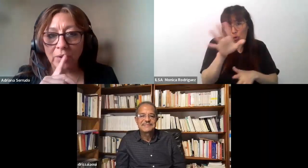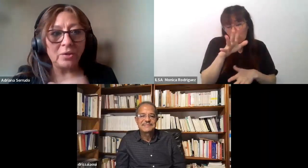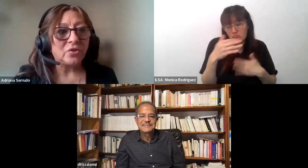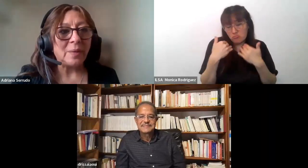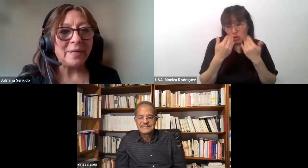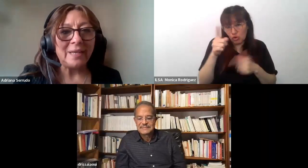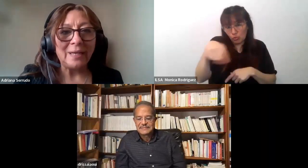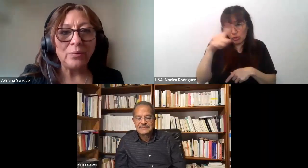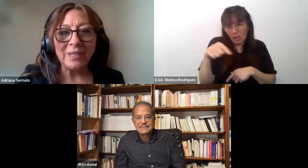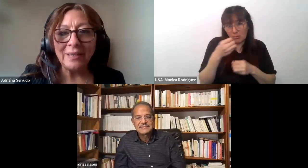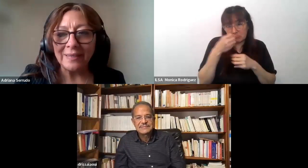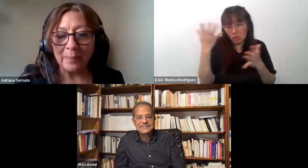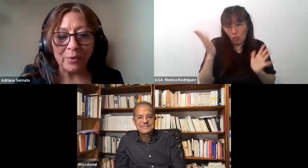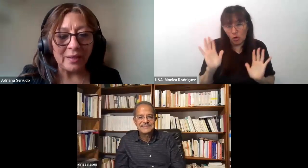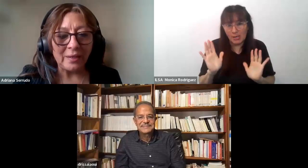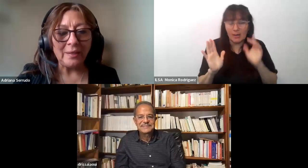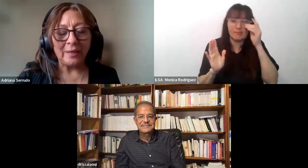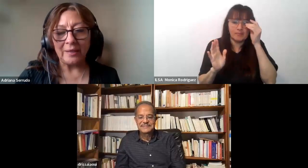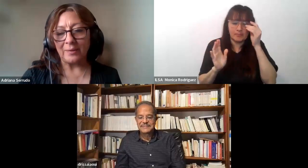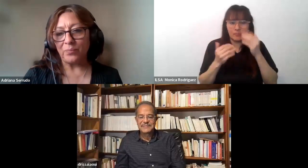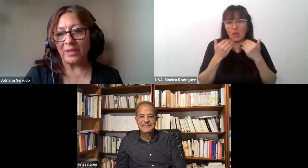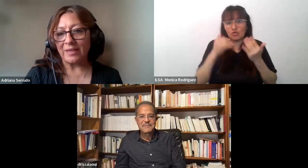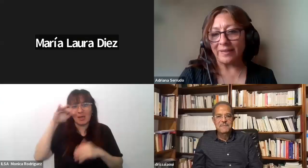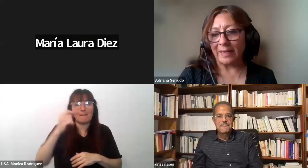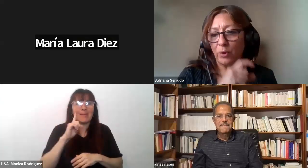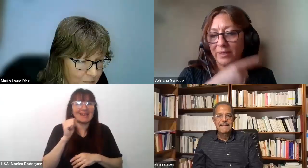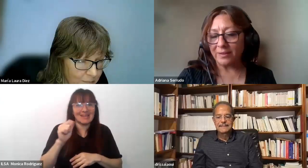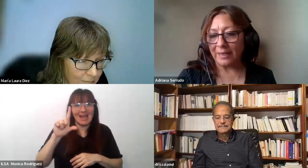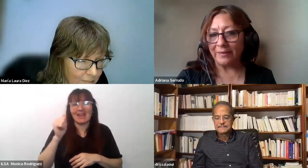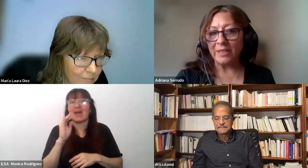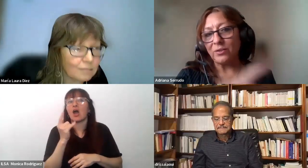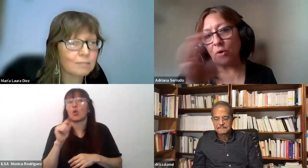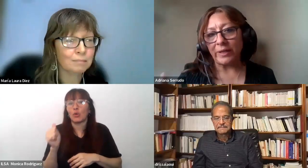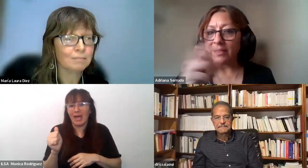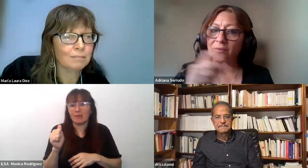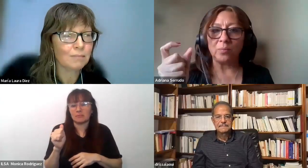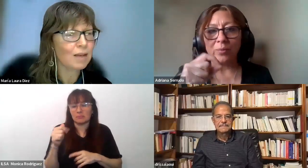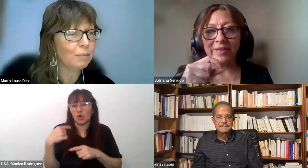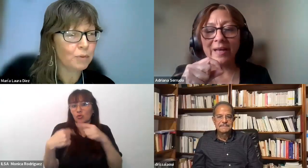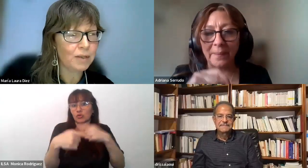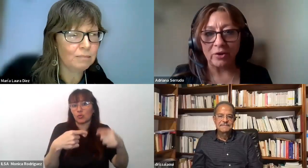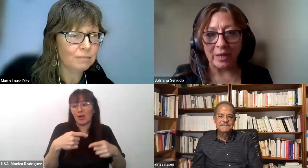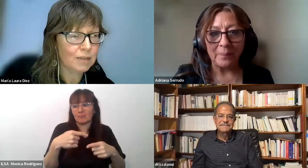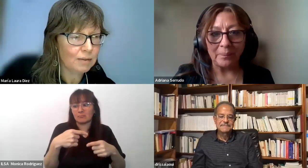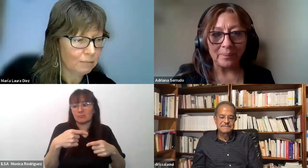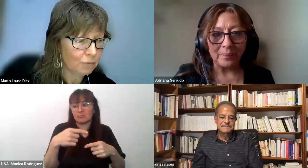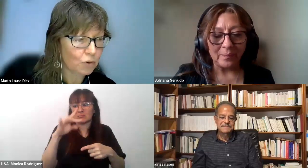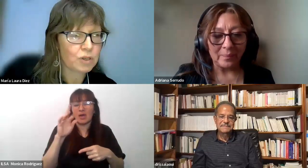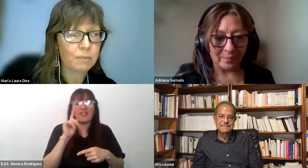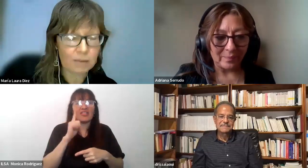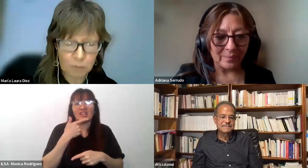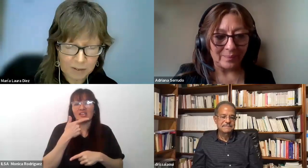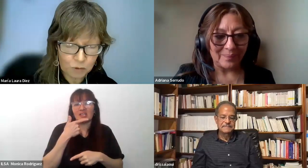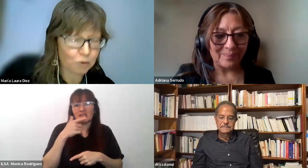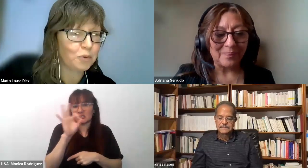no sé María Laura por ahí dejamos que siga a Dris o querés intercambiar con él